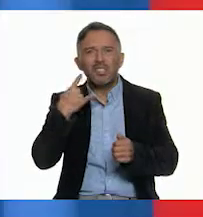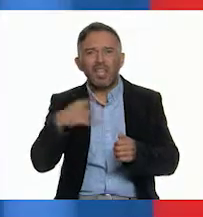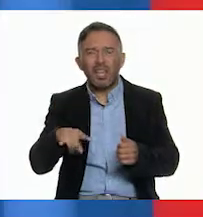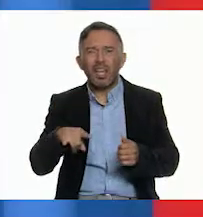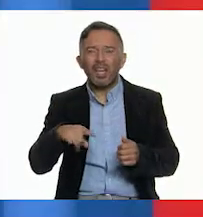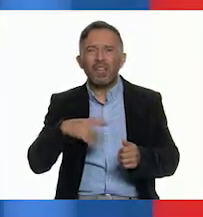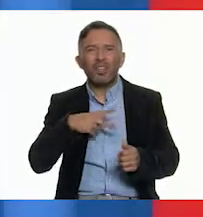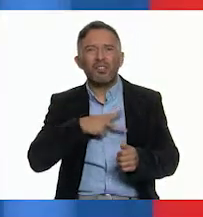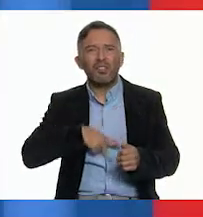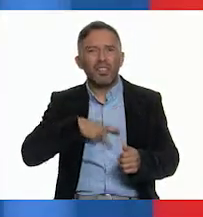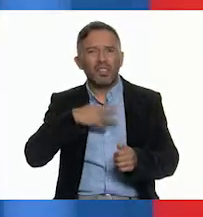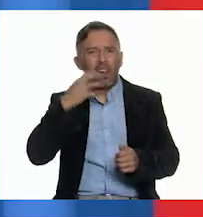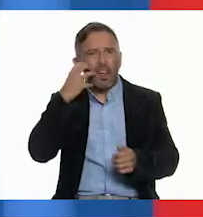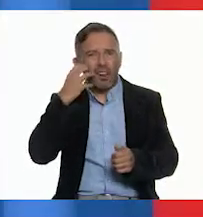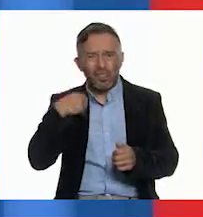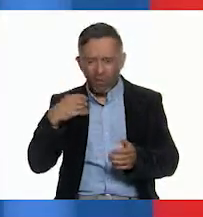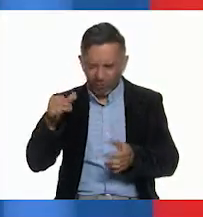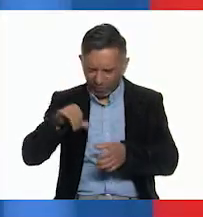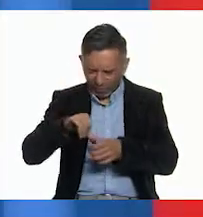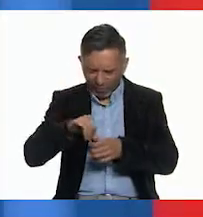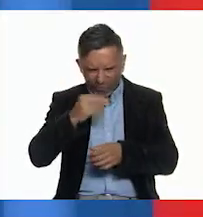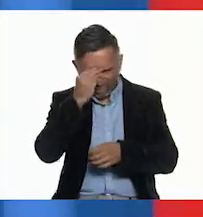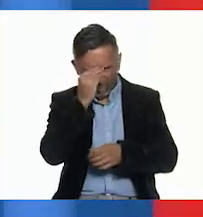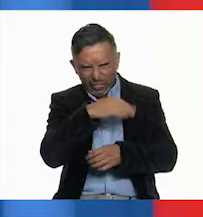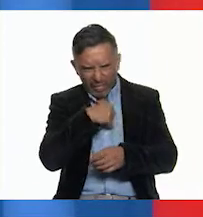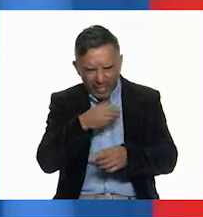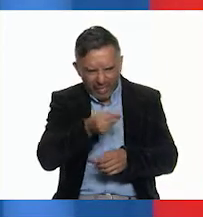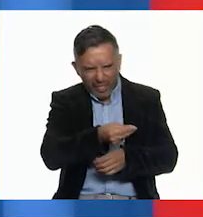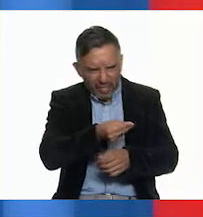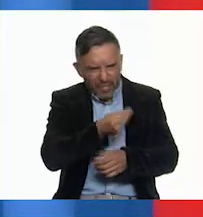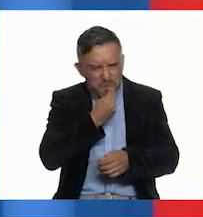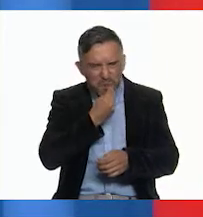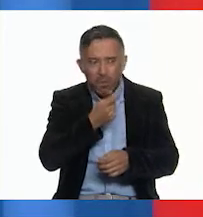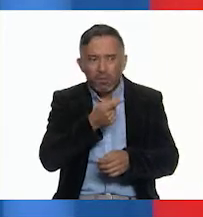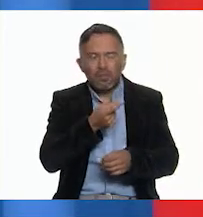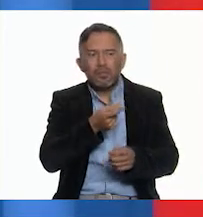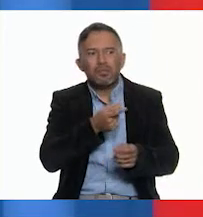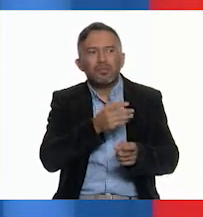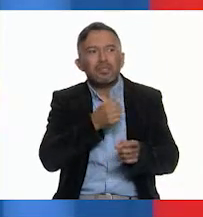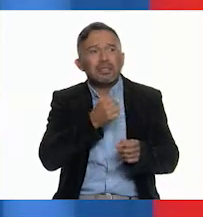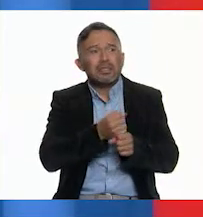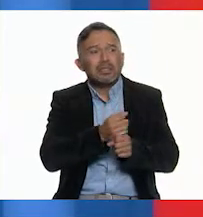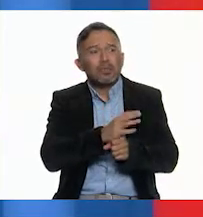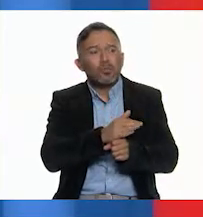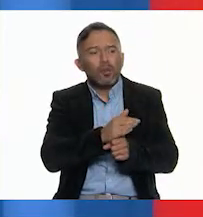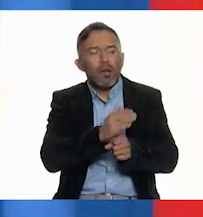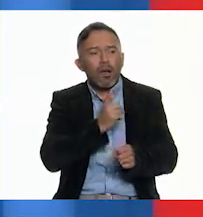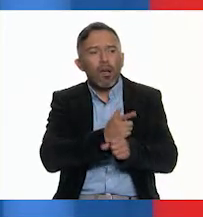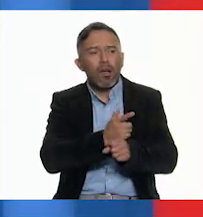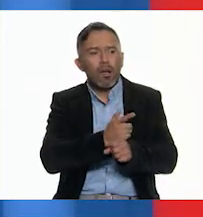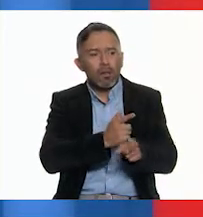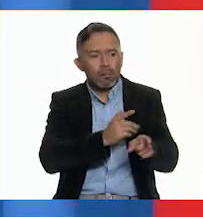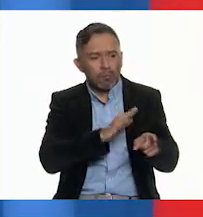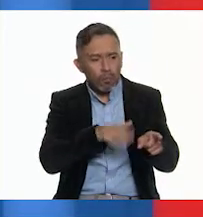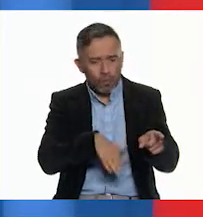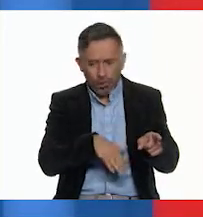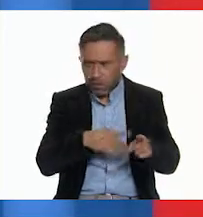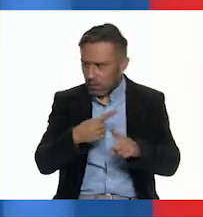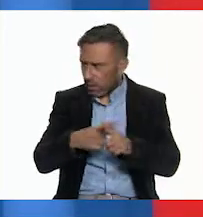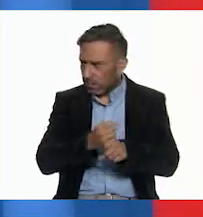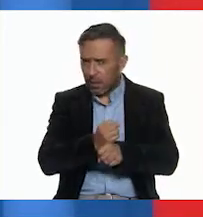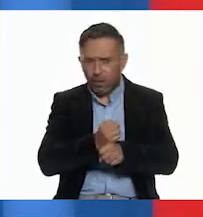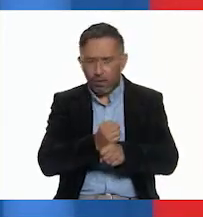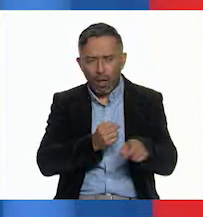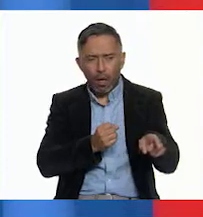Sí, hasta que casi mata a la pobre paloma, pero se dio cuenta de que si la mataba ya no tendría a quien maltratar. Entonces dejó que